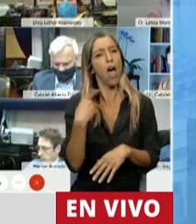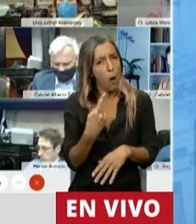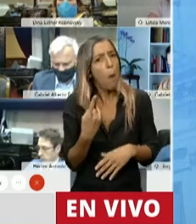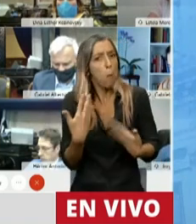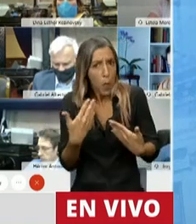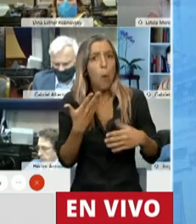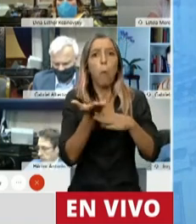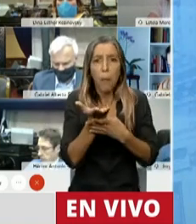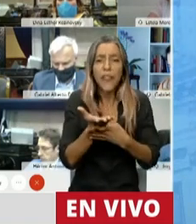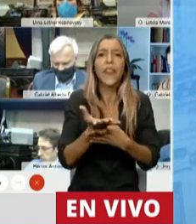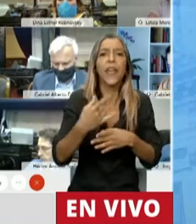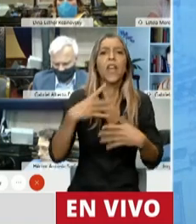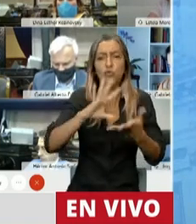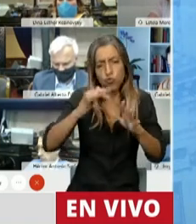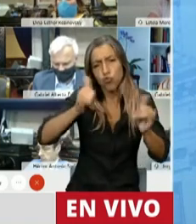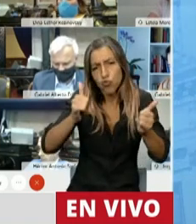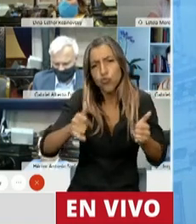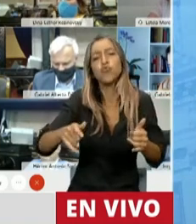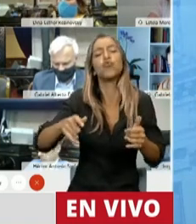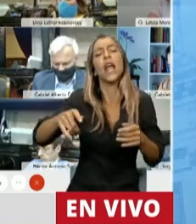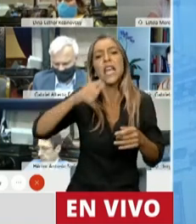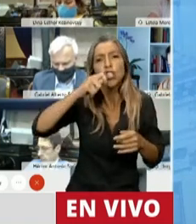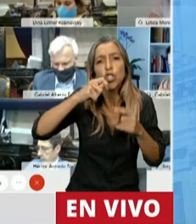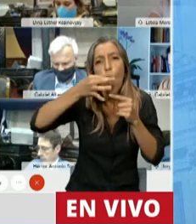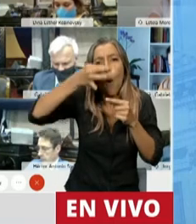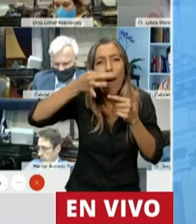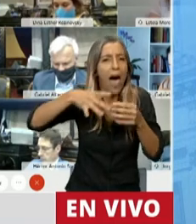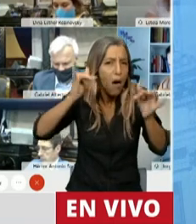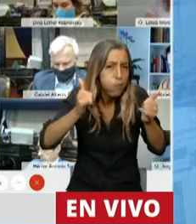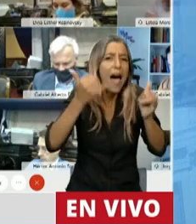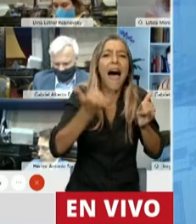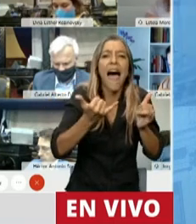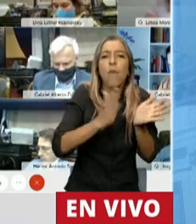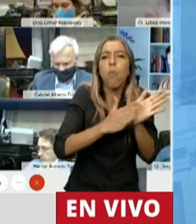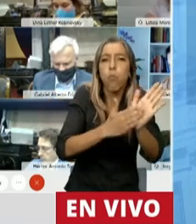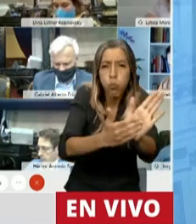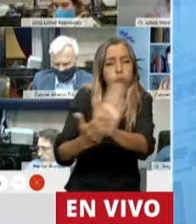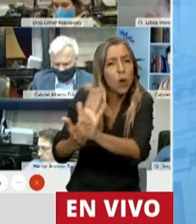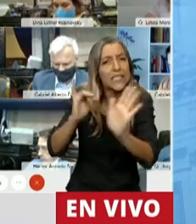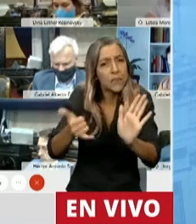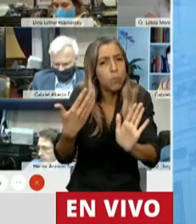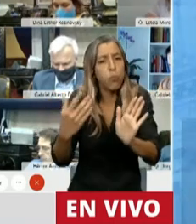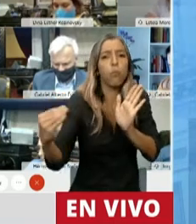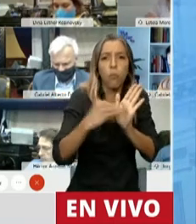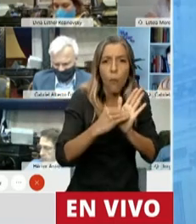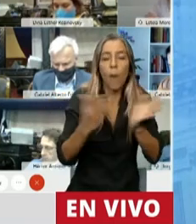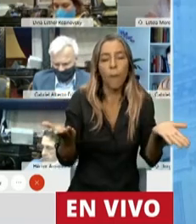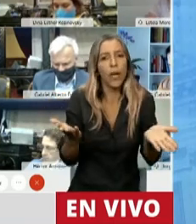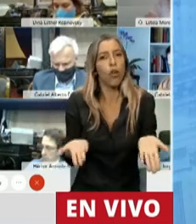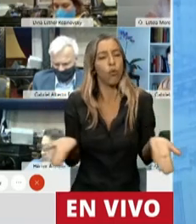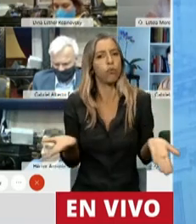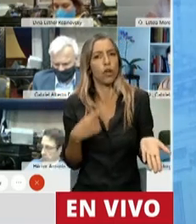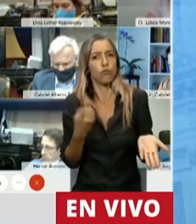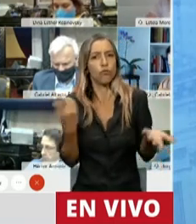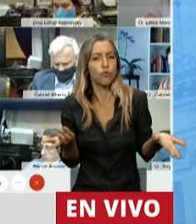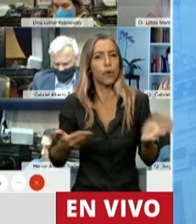tener fronteras provinciales. Mire, presidente, cada vez que vengo a Buenos Aires, o por lo menos cada vez que lo hacía cuando no teníamos esta situación